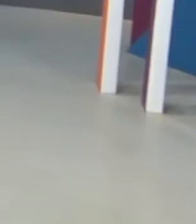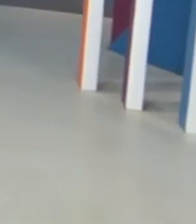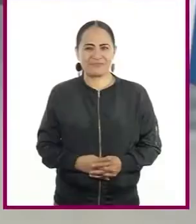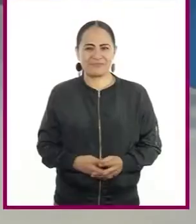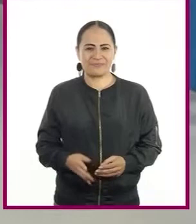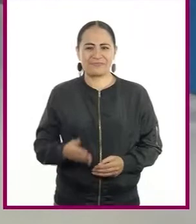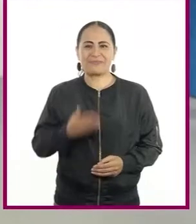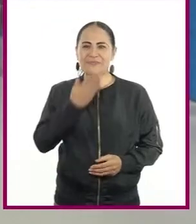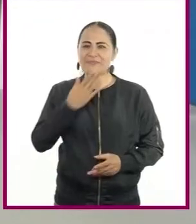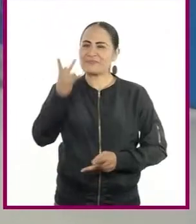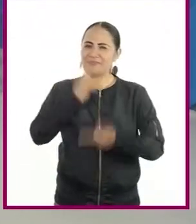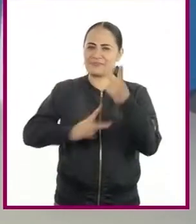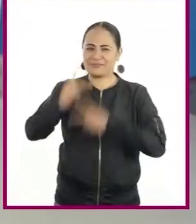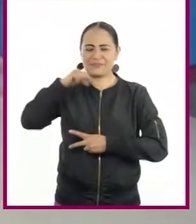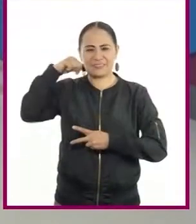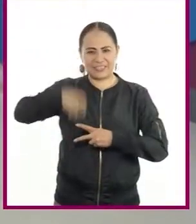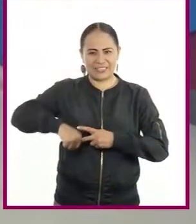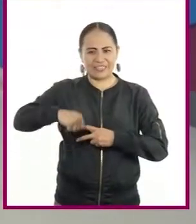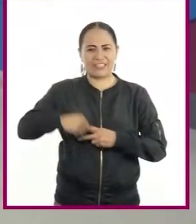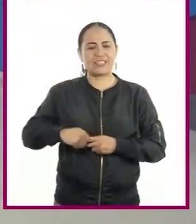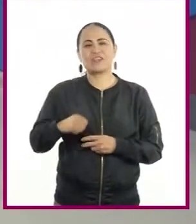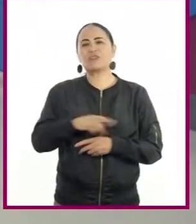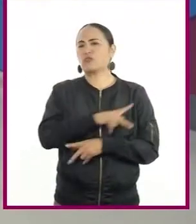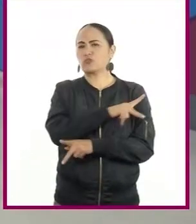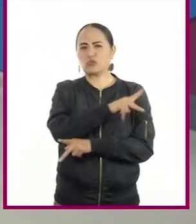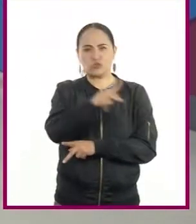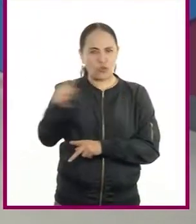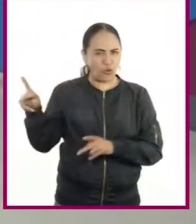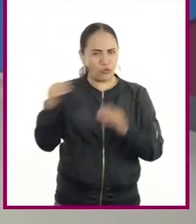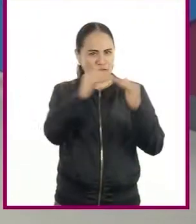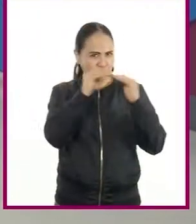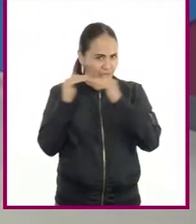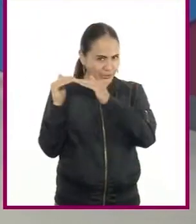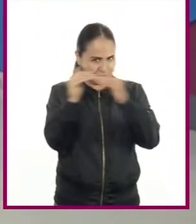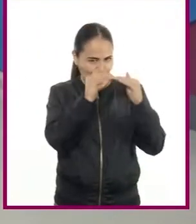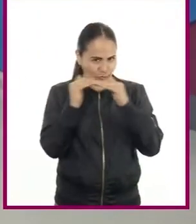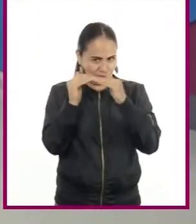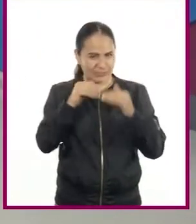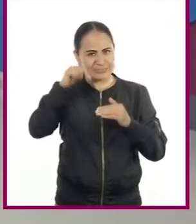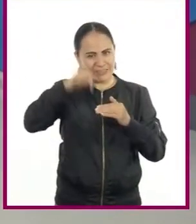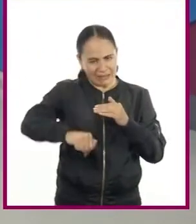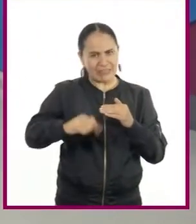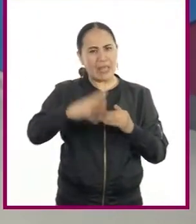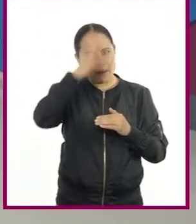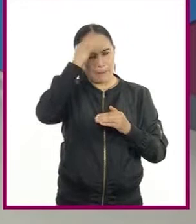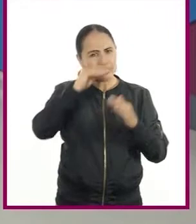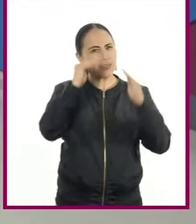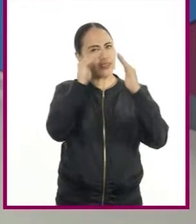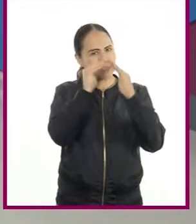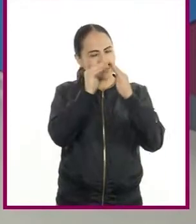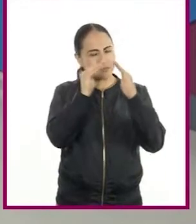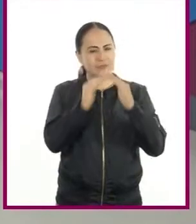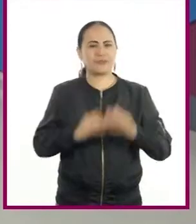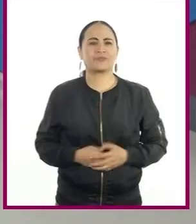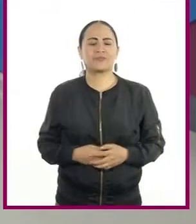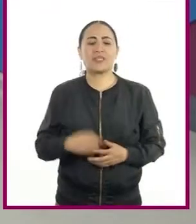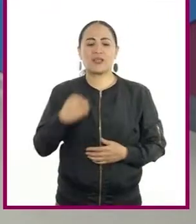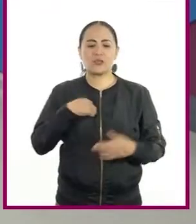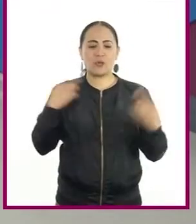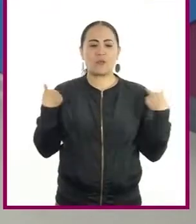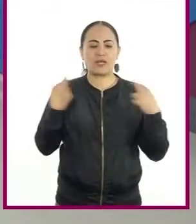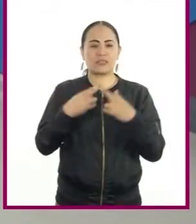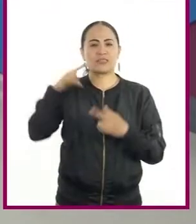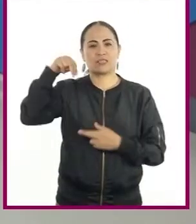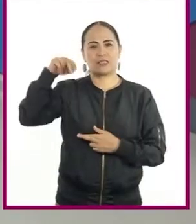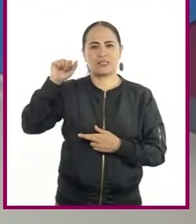Bienvenidas y bienvenidos a la sesión o todos coludos o todos rabones de la estrategia Aprende en Casa. Soy la maestra